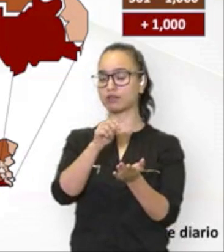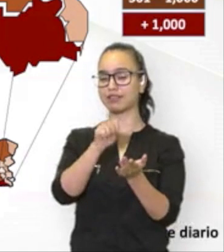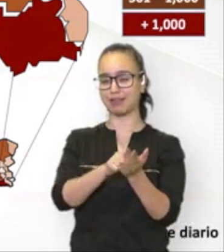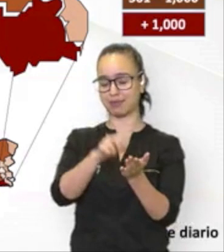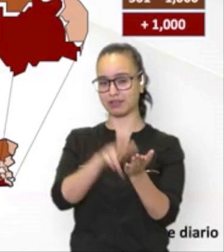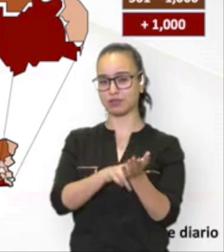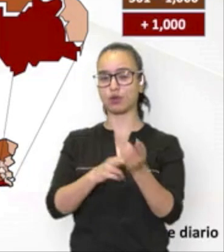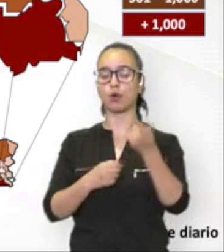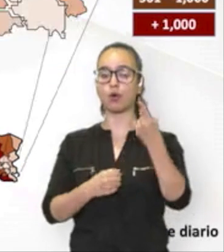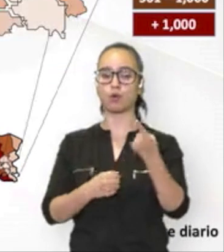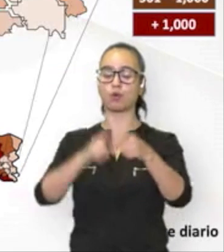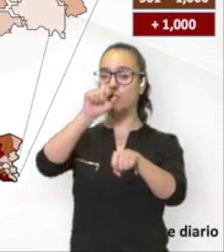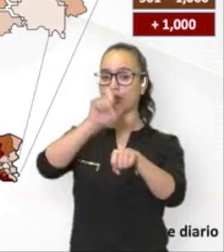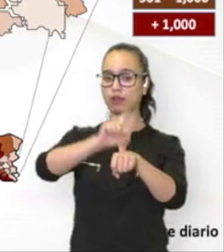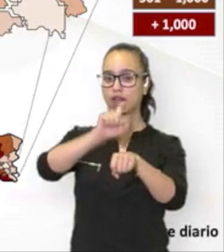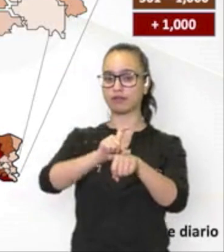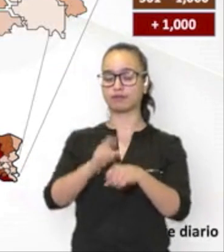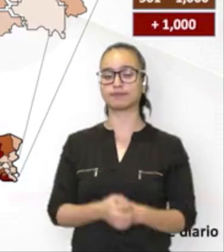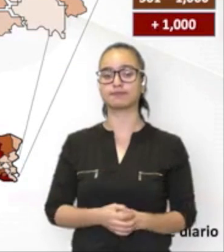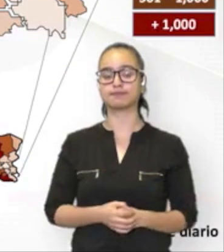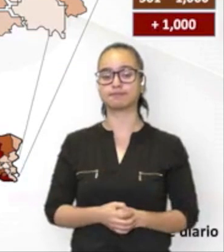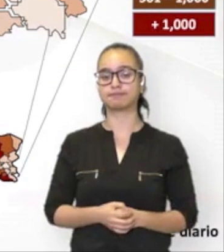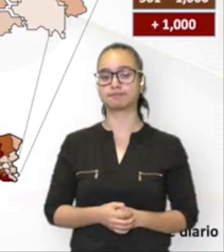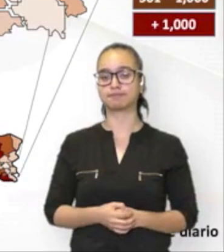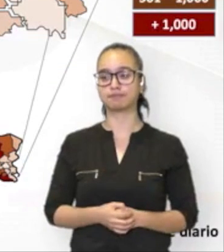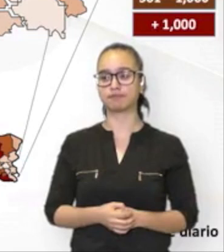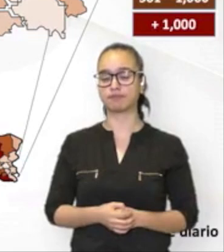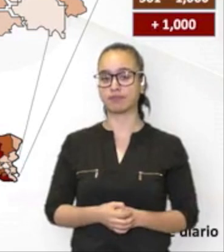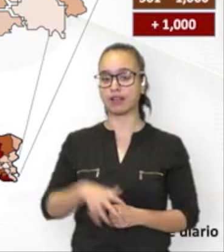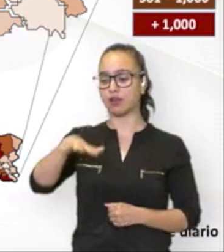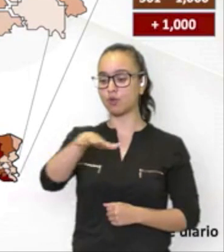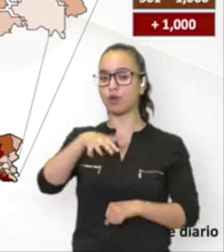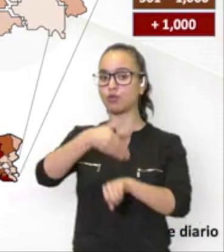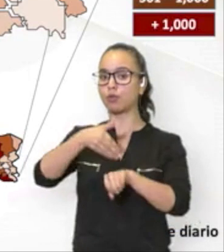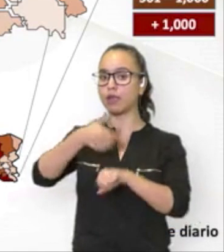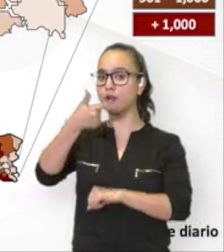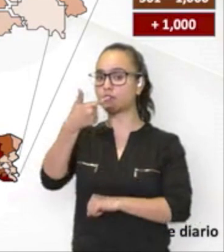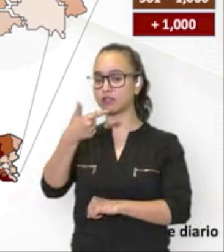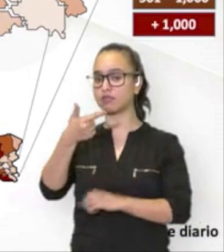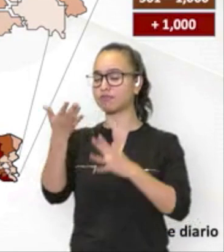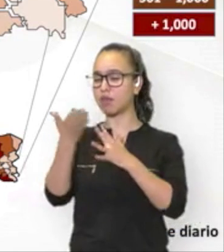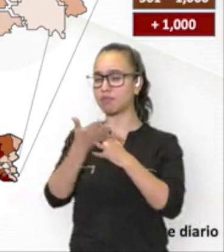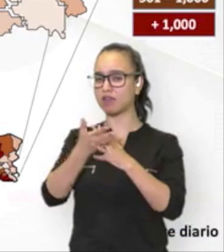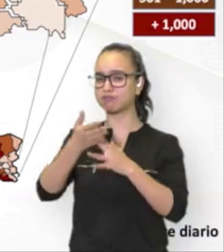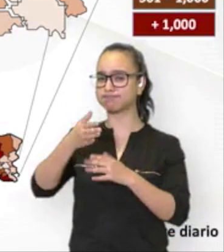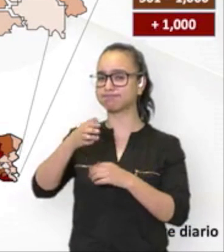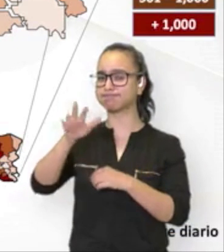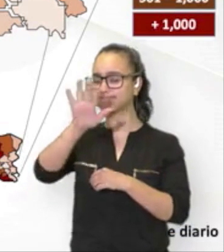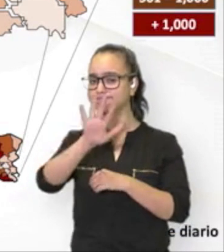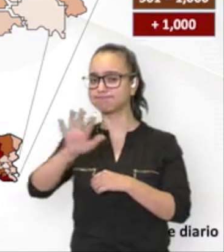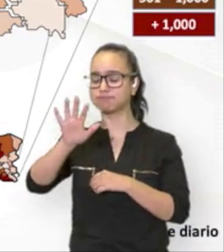el municipio de xilitla mientras también en la parte central en lo que es la jurisdicción sanitaria número siete pues no estamos teniendo